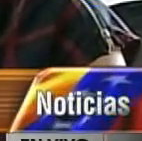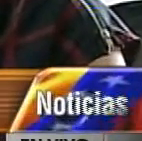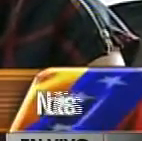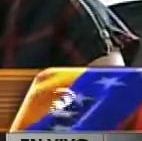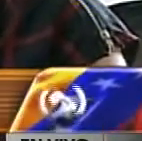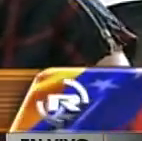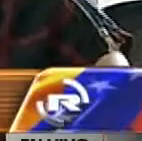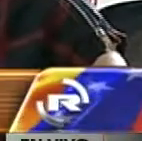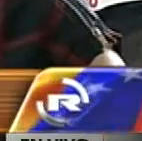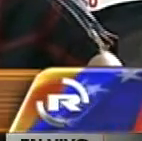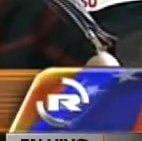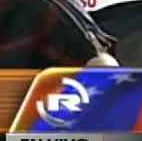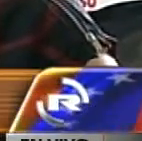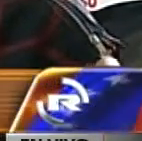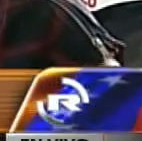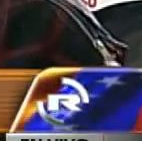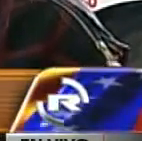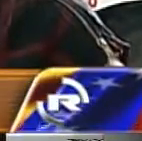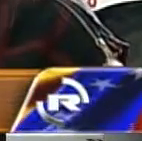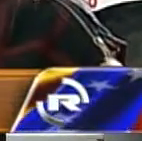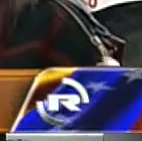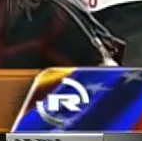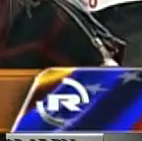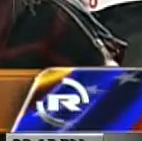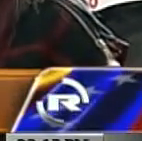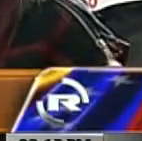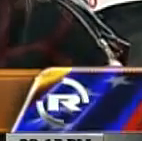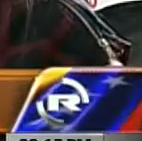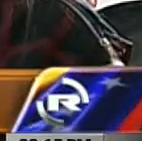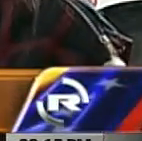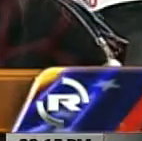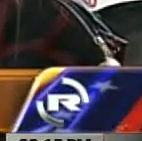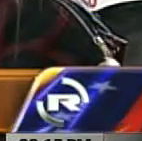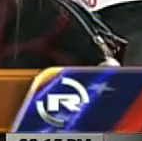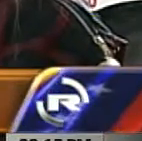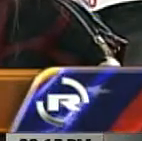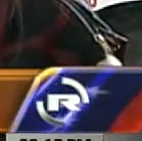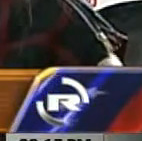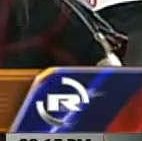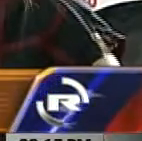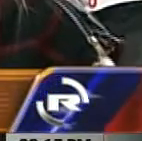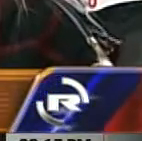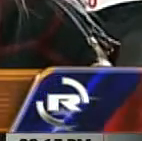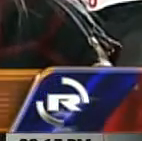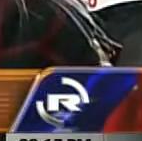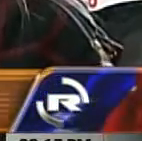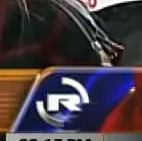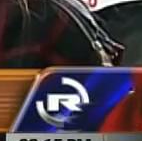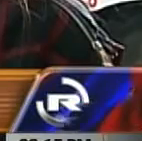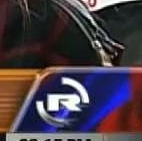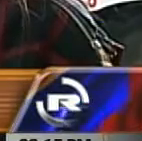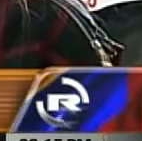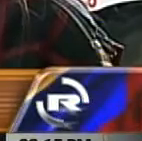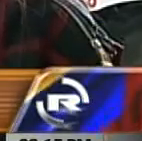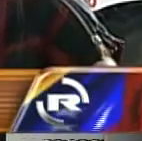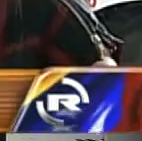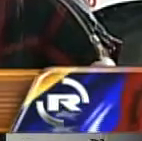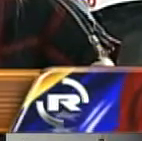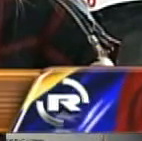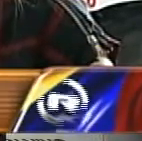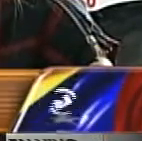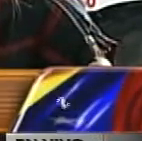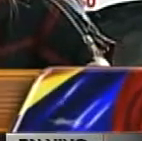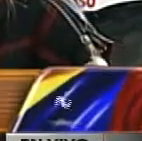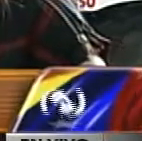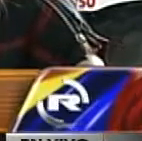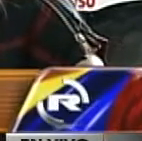una revista de 1990 y descubre que solamente hay 10 ponentes y ve el número de ponentes que hay el